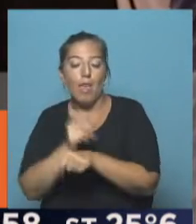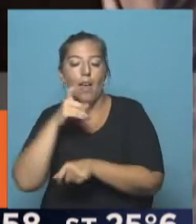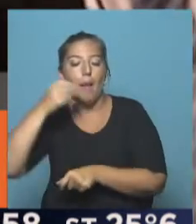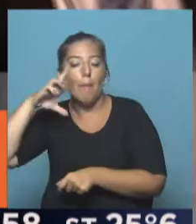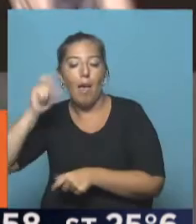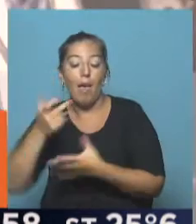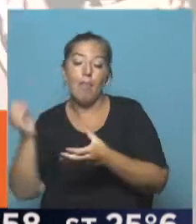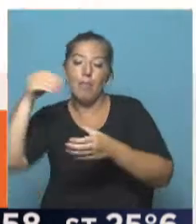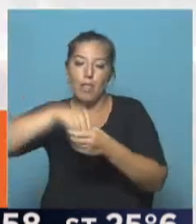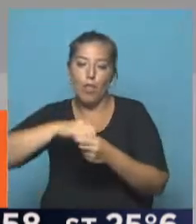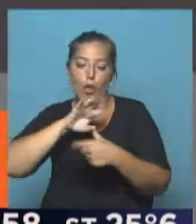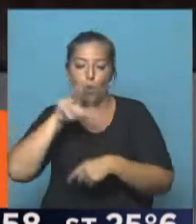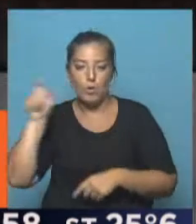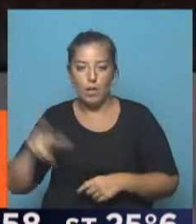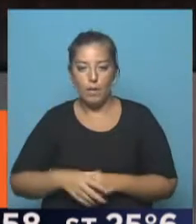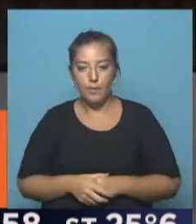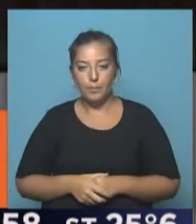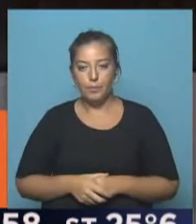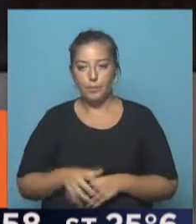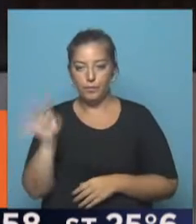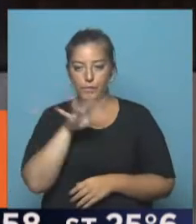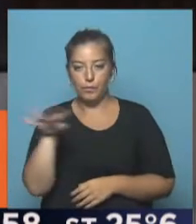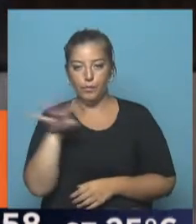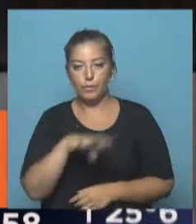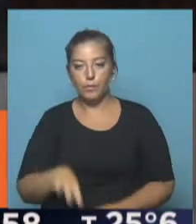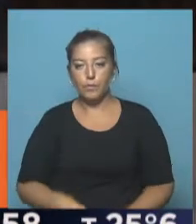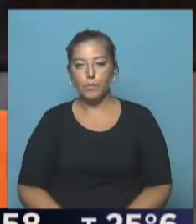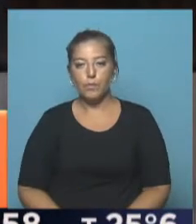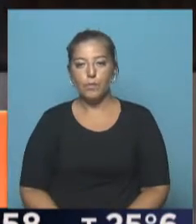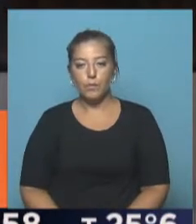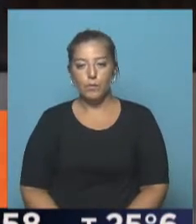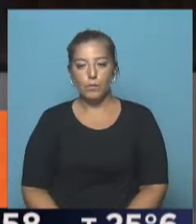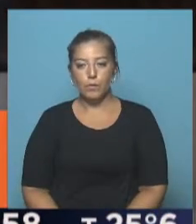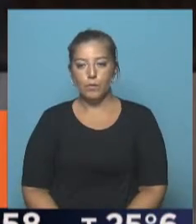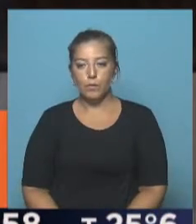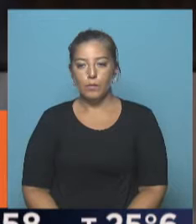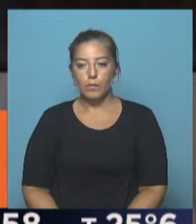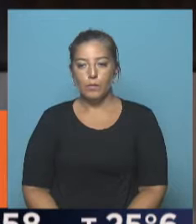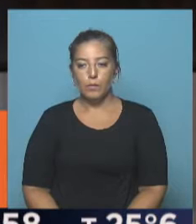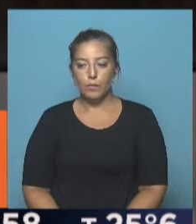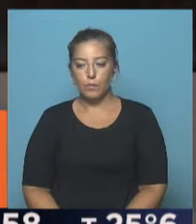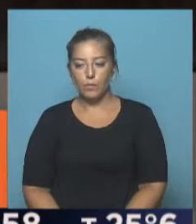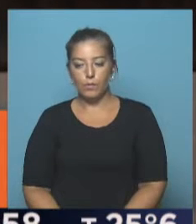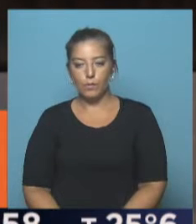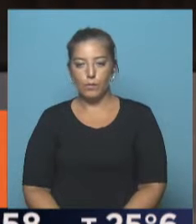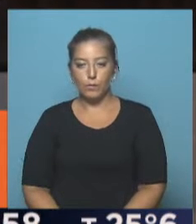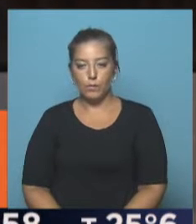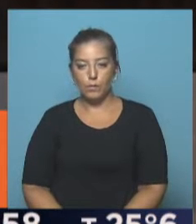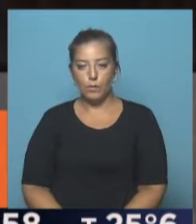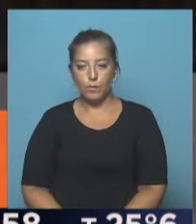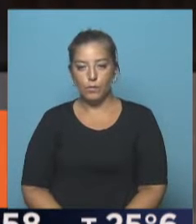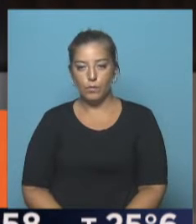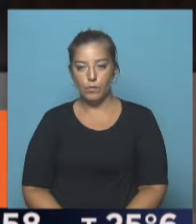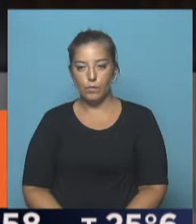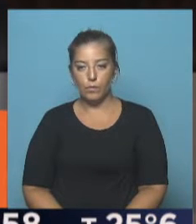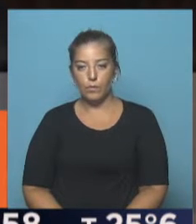Rusa. General Flynn, you know, served as national security advisor for only 3 weeks,